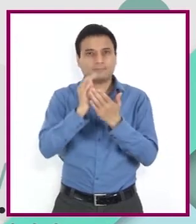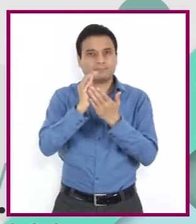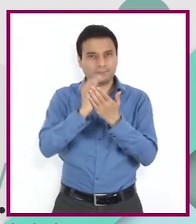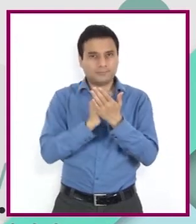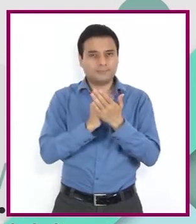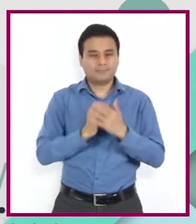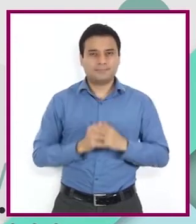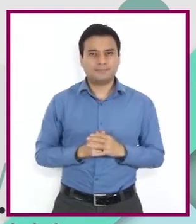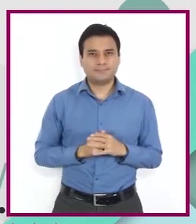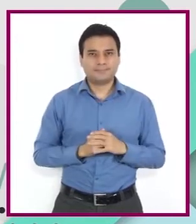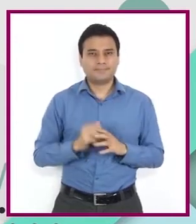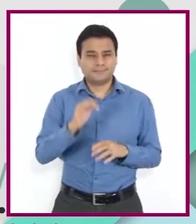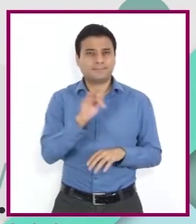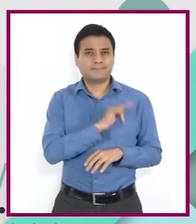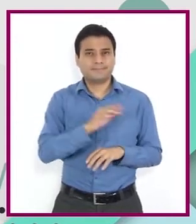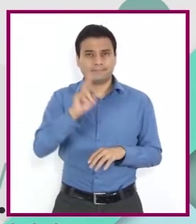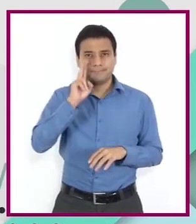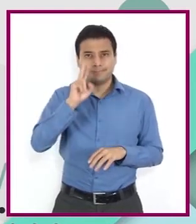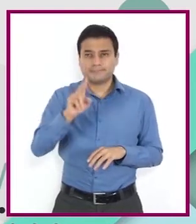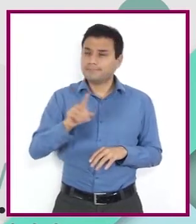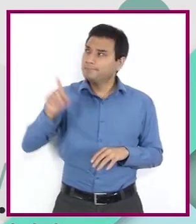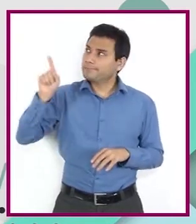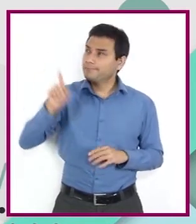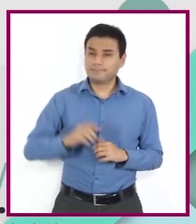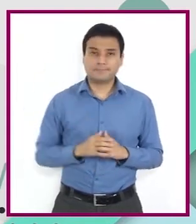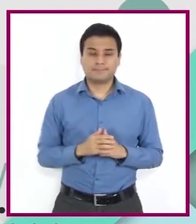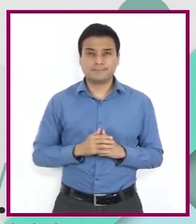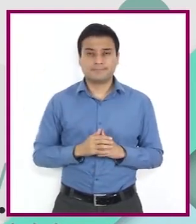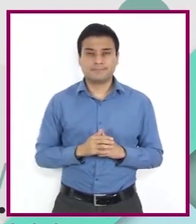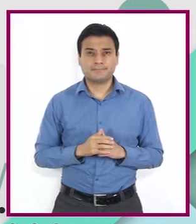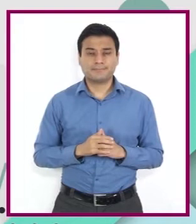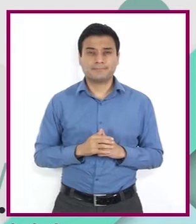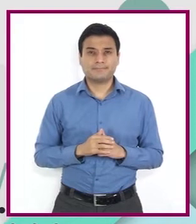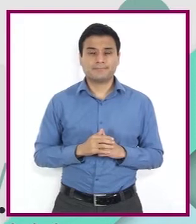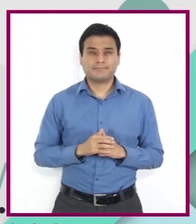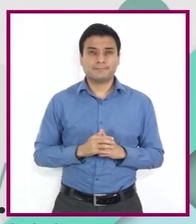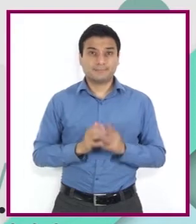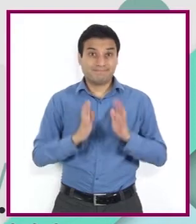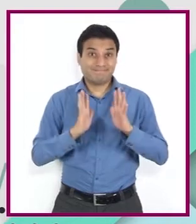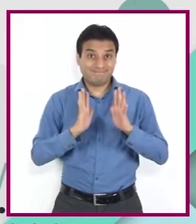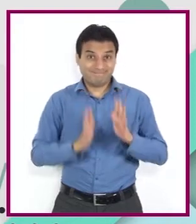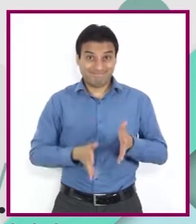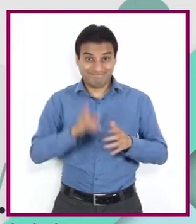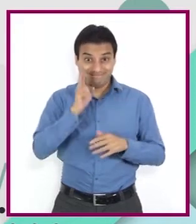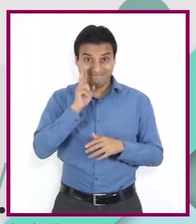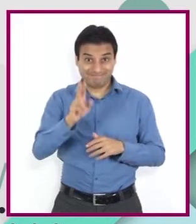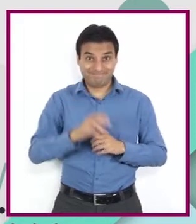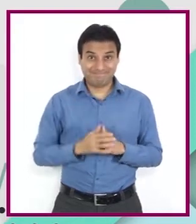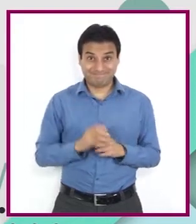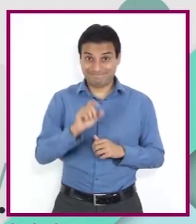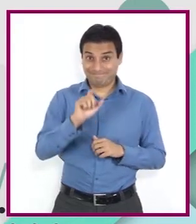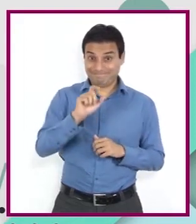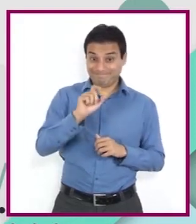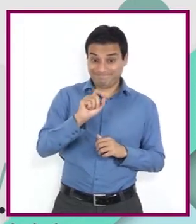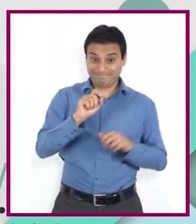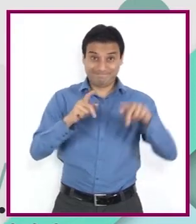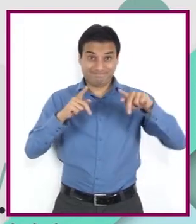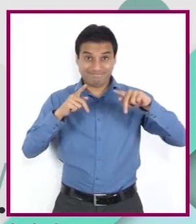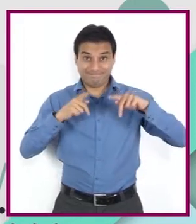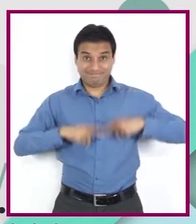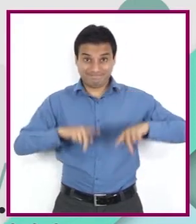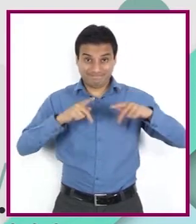y eso se puede ver en la gráfica. Identifican en la gráfica la línea que une los 20 obreros y los días de